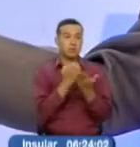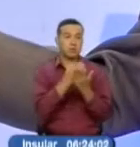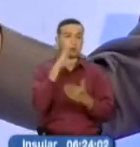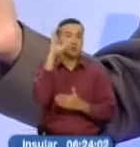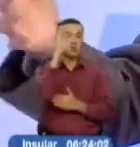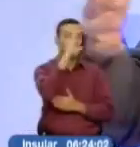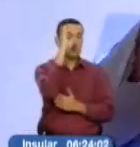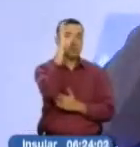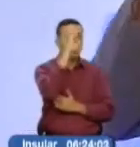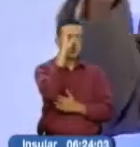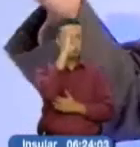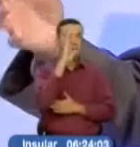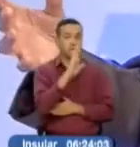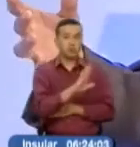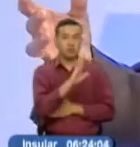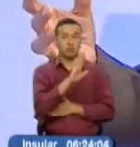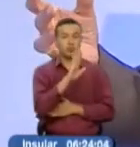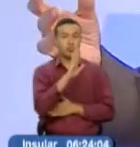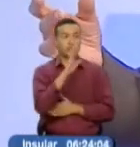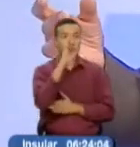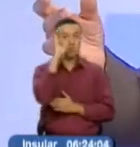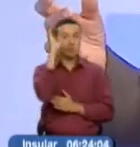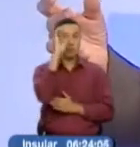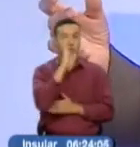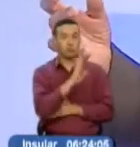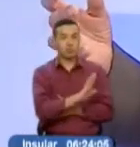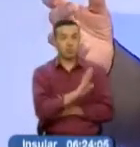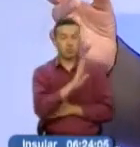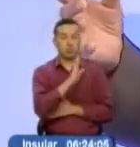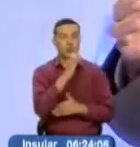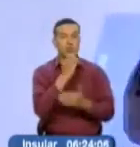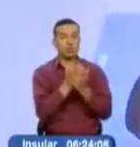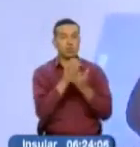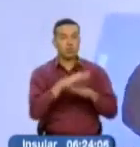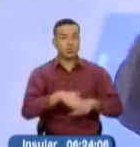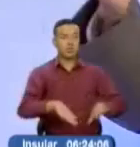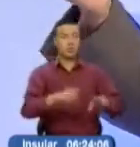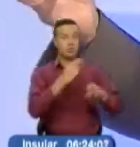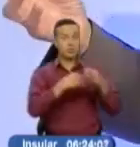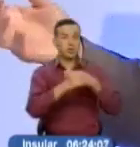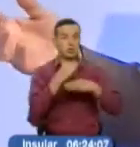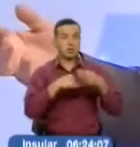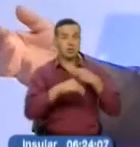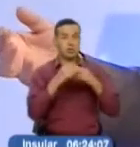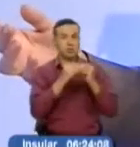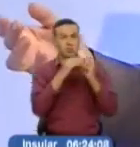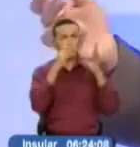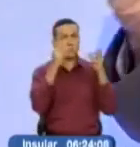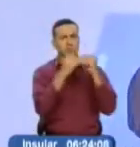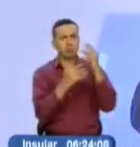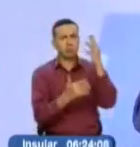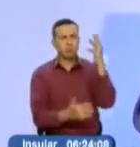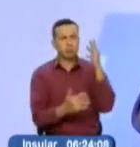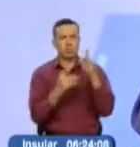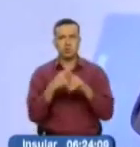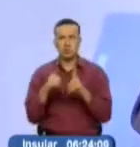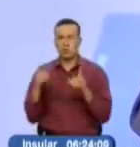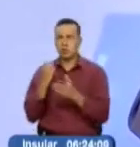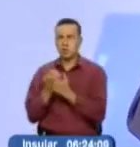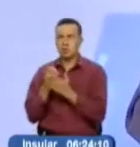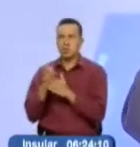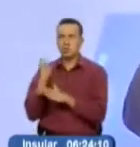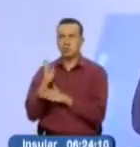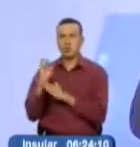colombiana el mercado colombiano para usar términos económicos es absolutamente muy grande en relación a la economía